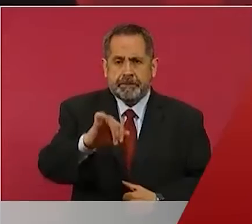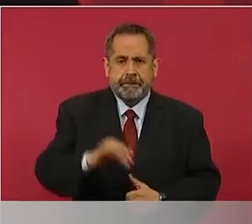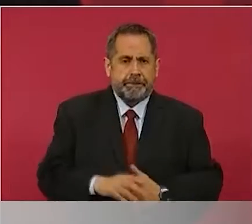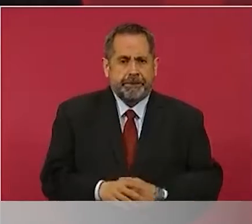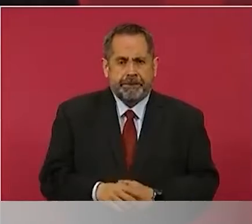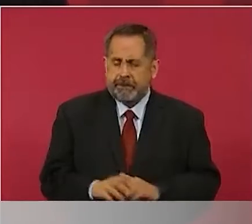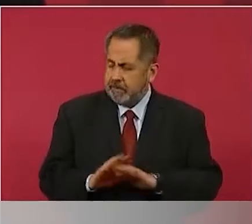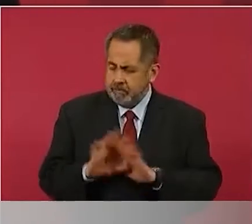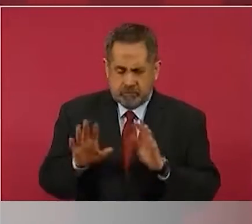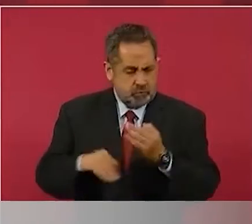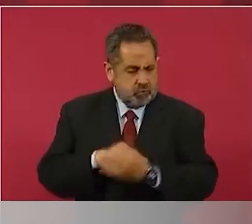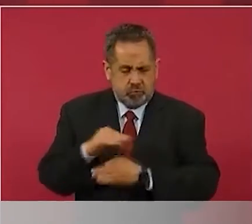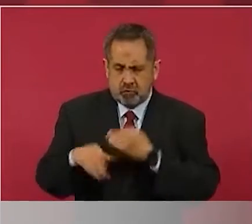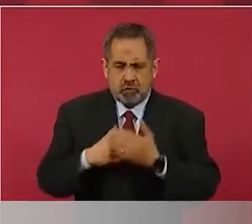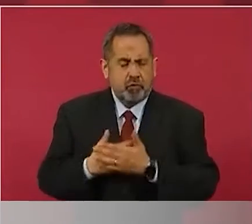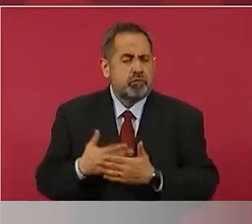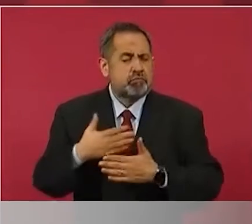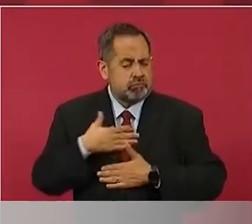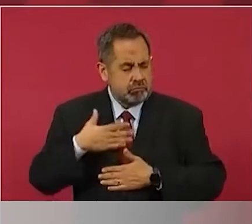En todos los casos,